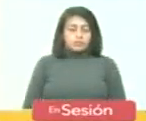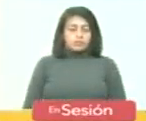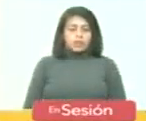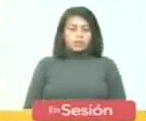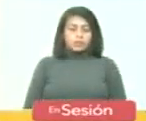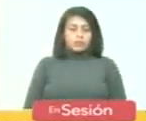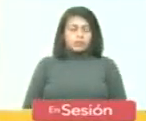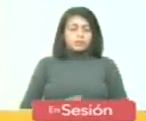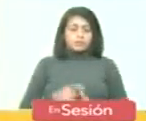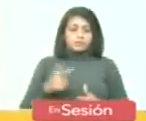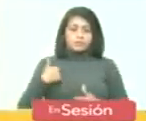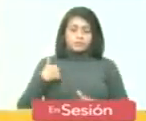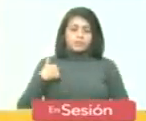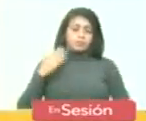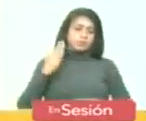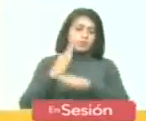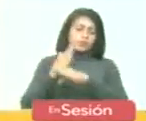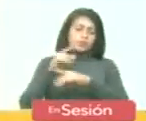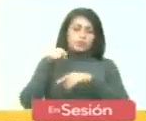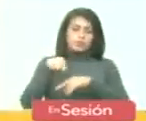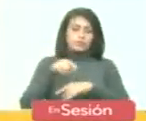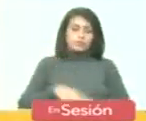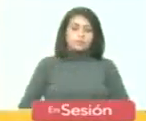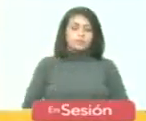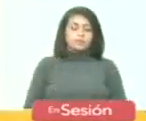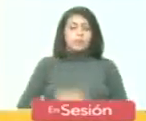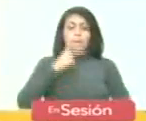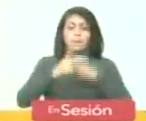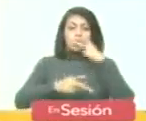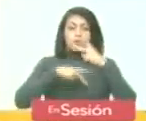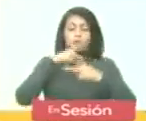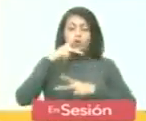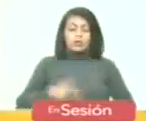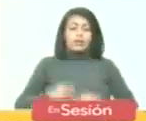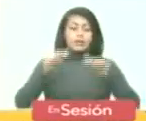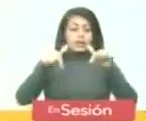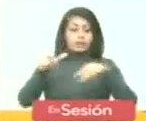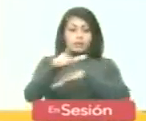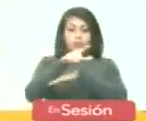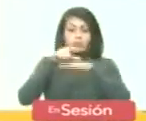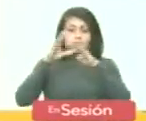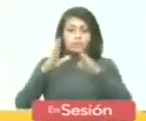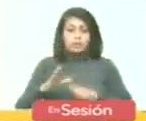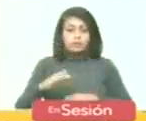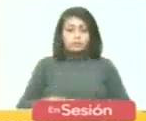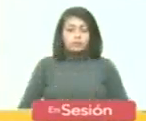Yo me opongo a las políticas de este gobierno.